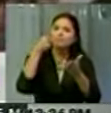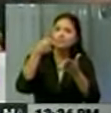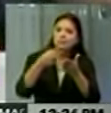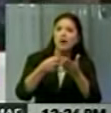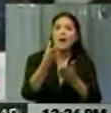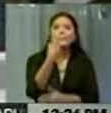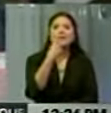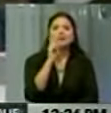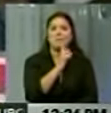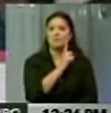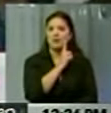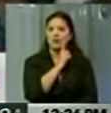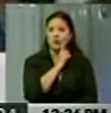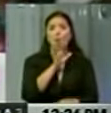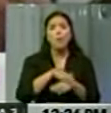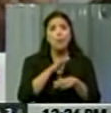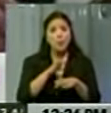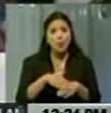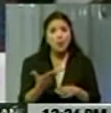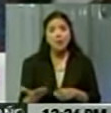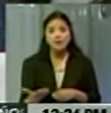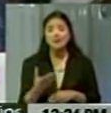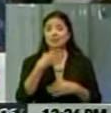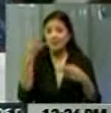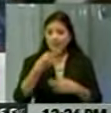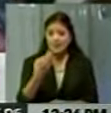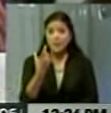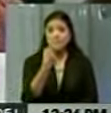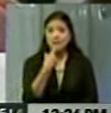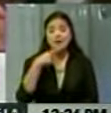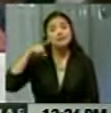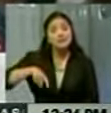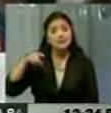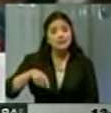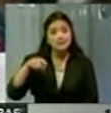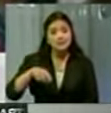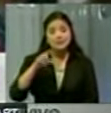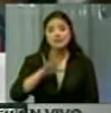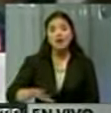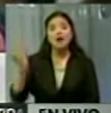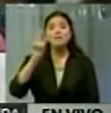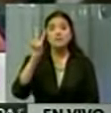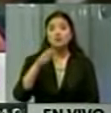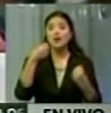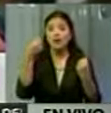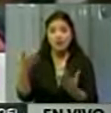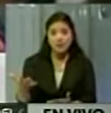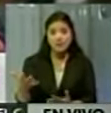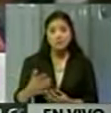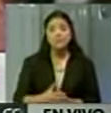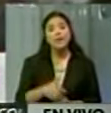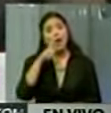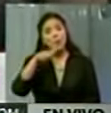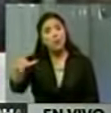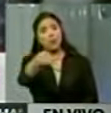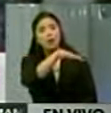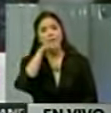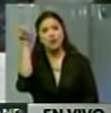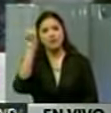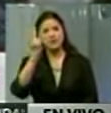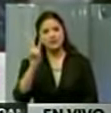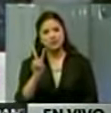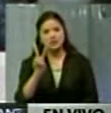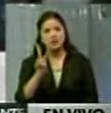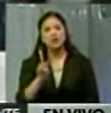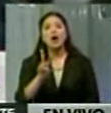activo, porque esos principios activos que son los medicamentos esenciales que el Estado venezolano garantiza al pueblo venezolano son